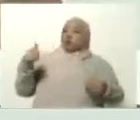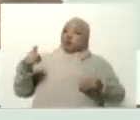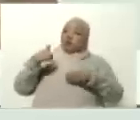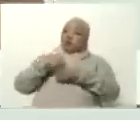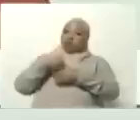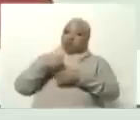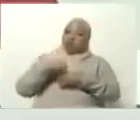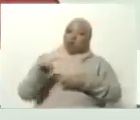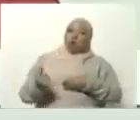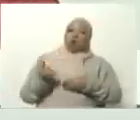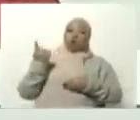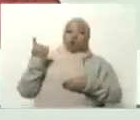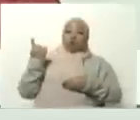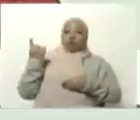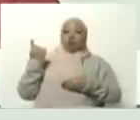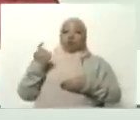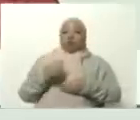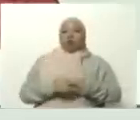solo voto.